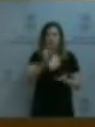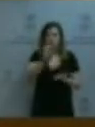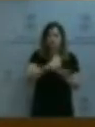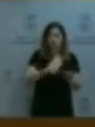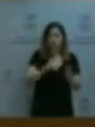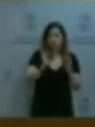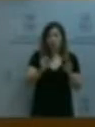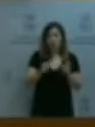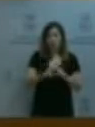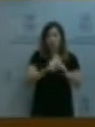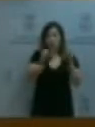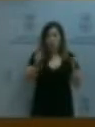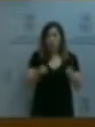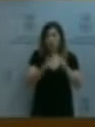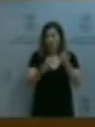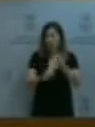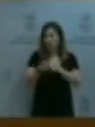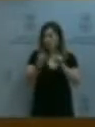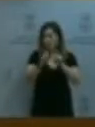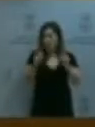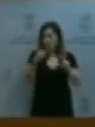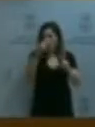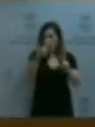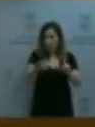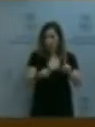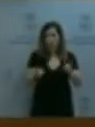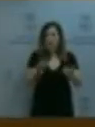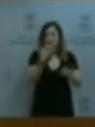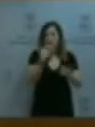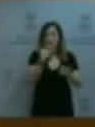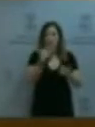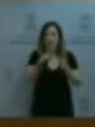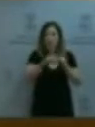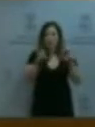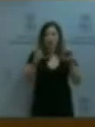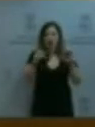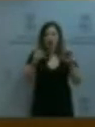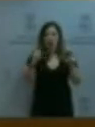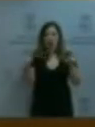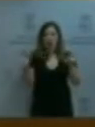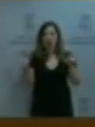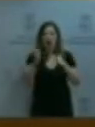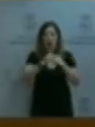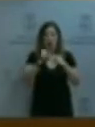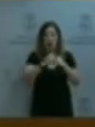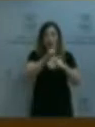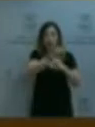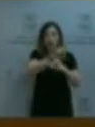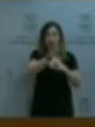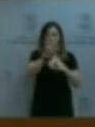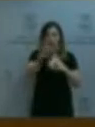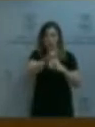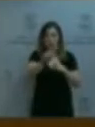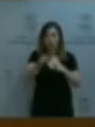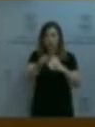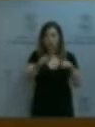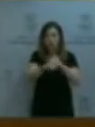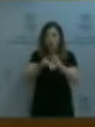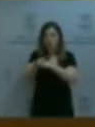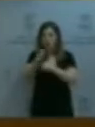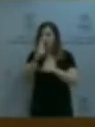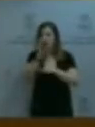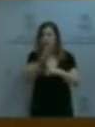por ejemplo, Alas Aluminium, 125 colocados a través de un sindicato y 70 a través de otro.